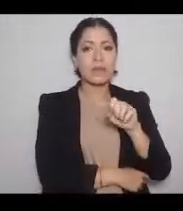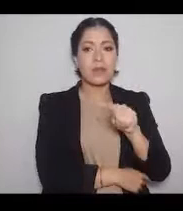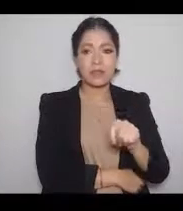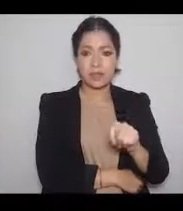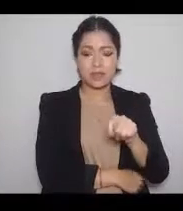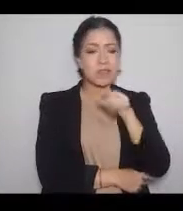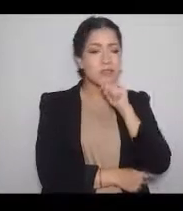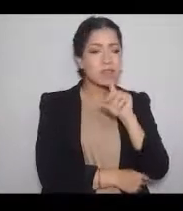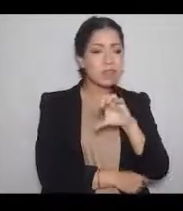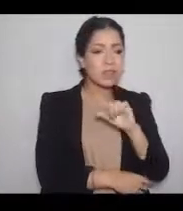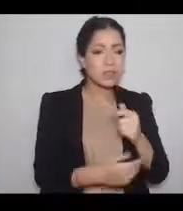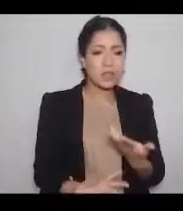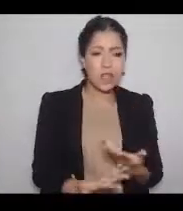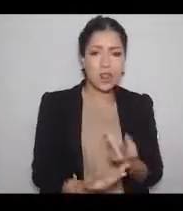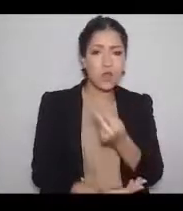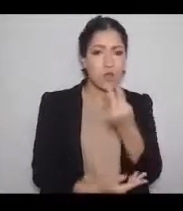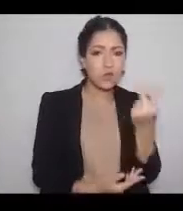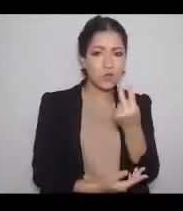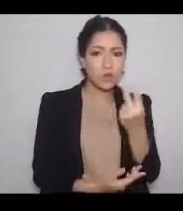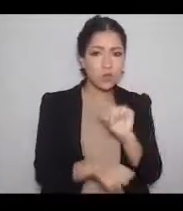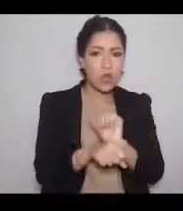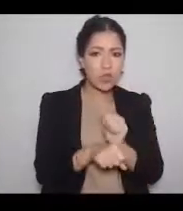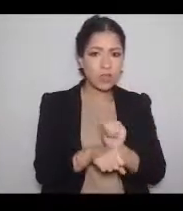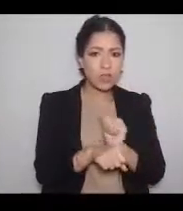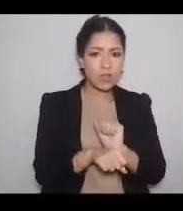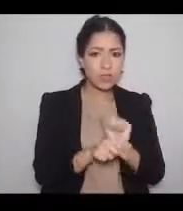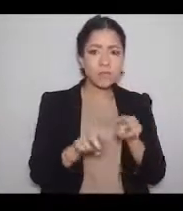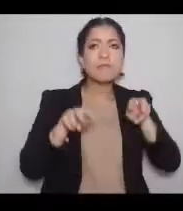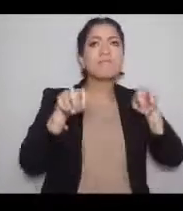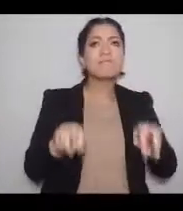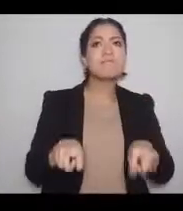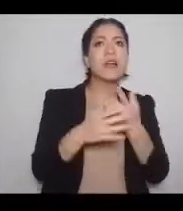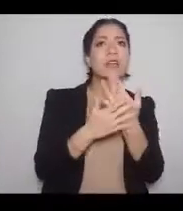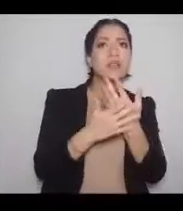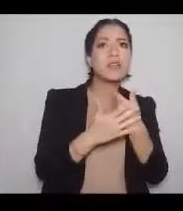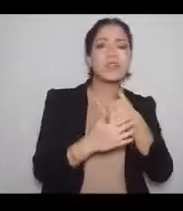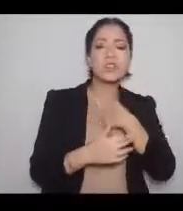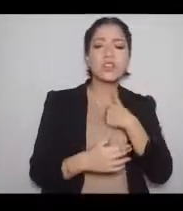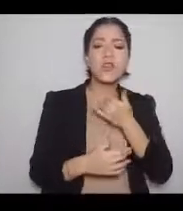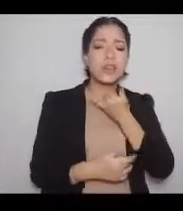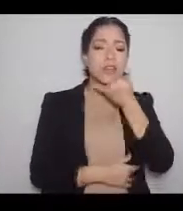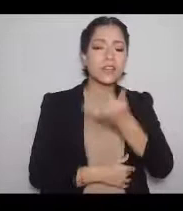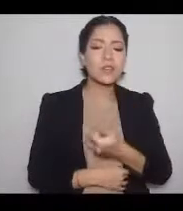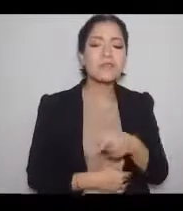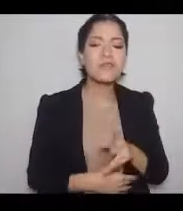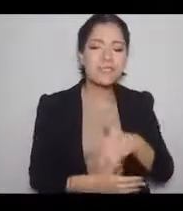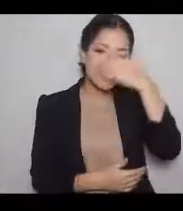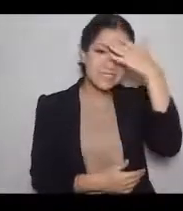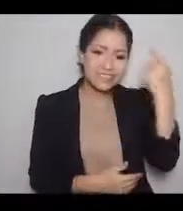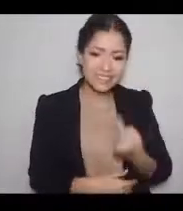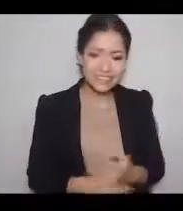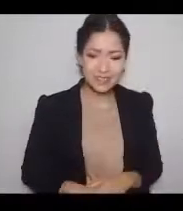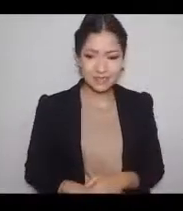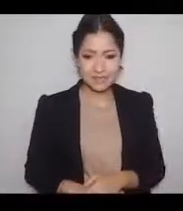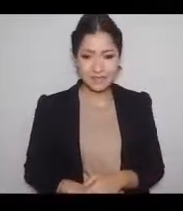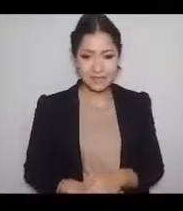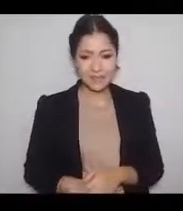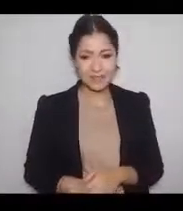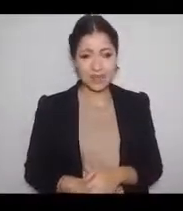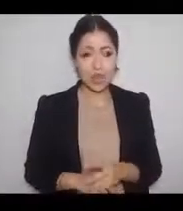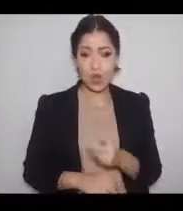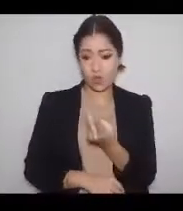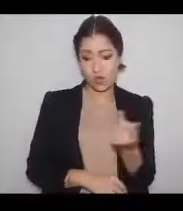los otros dos estaban en primera fila, deseando que me equivocara. ¿Y sabes qué? Aplaudieron de